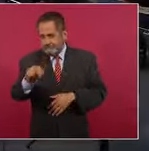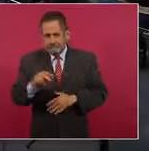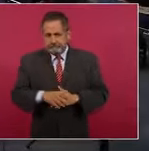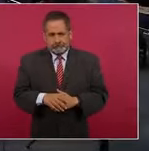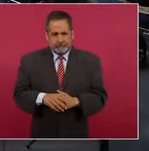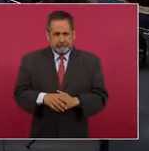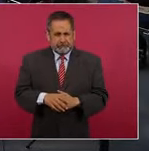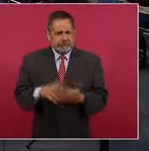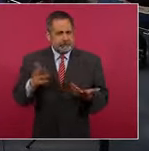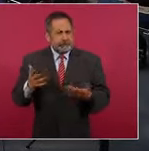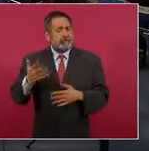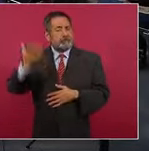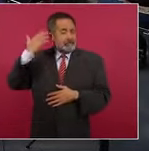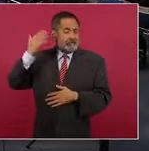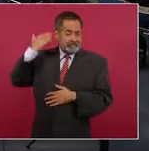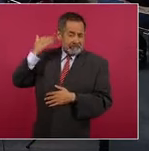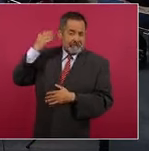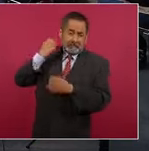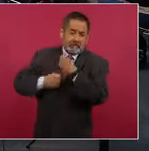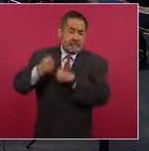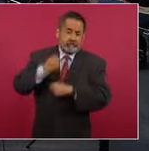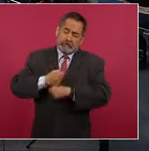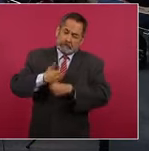todo lo que padecimos.